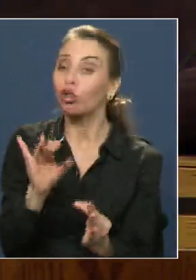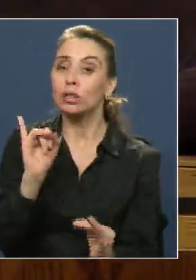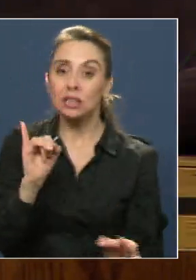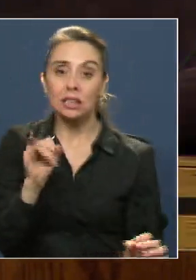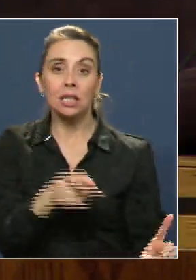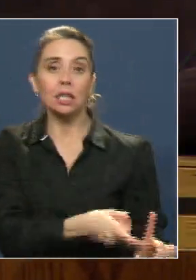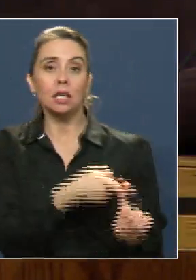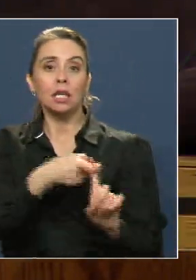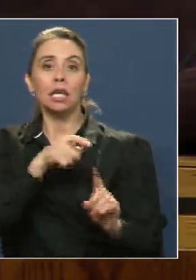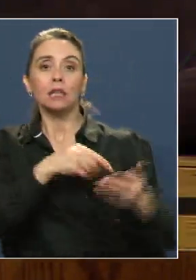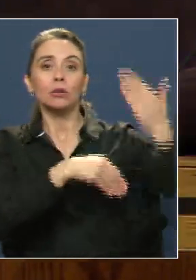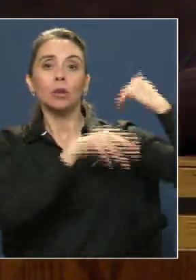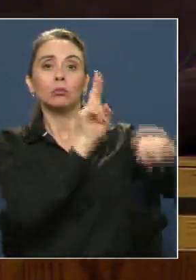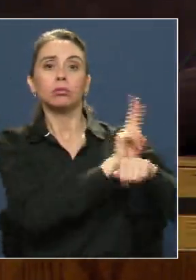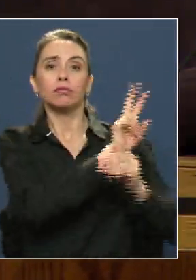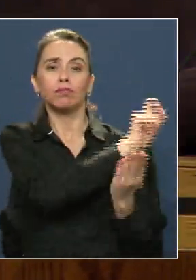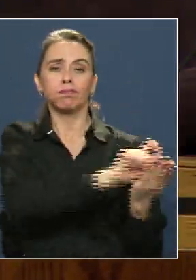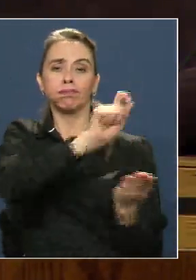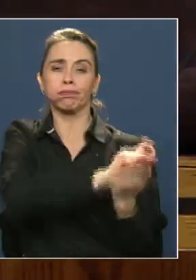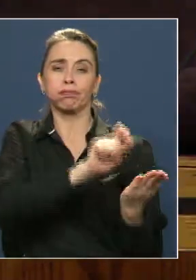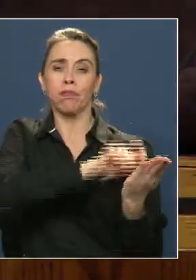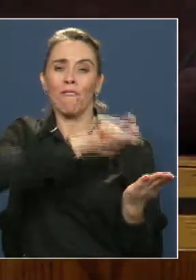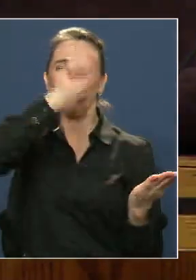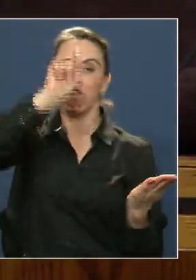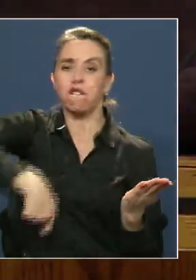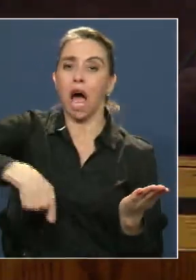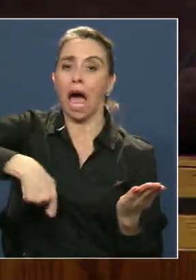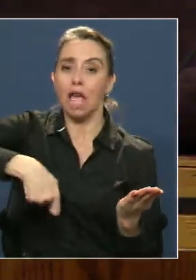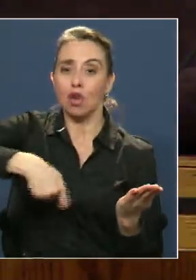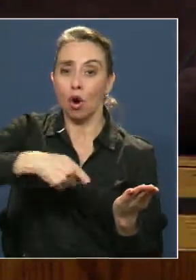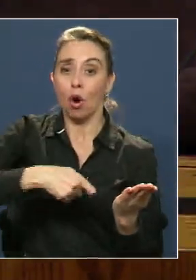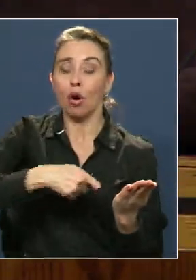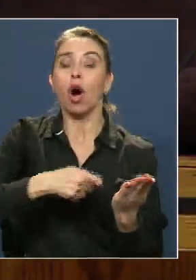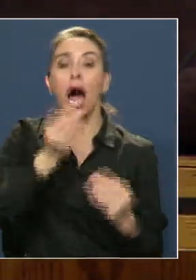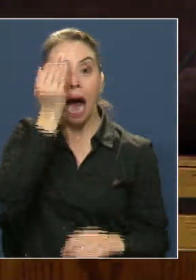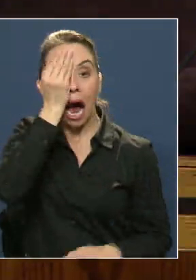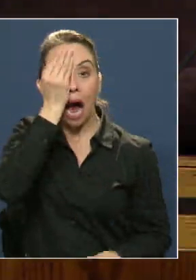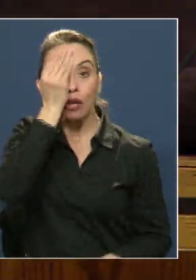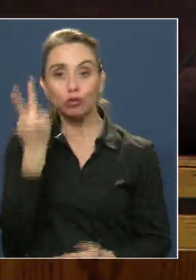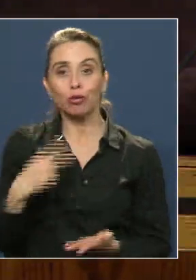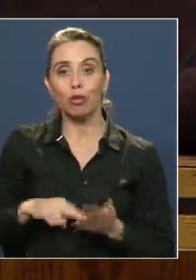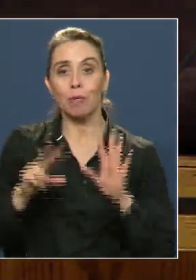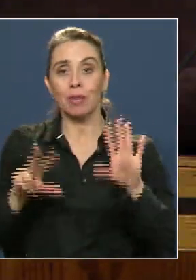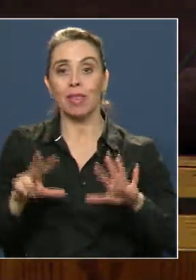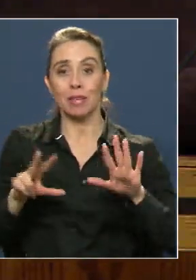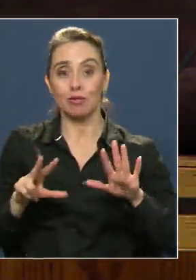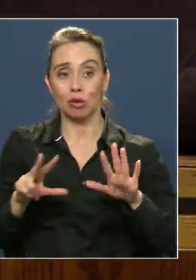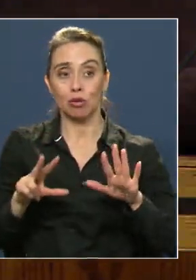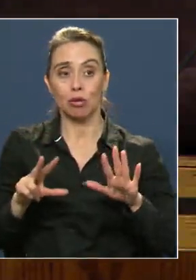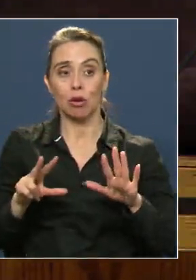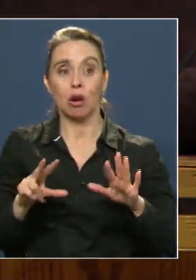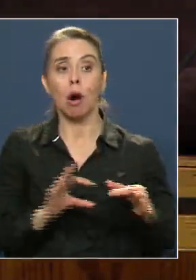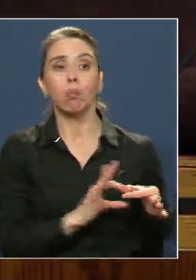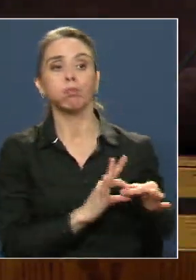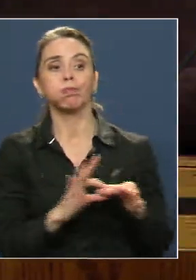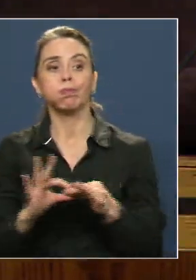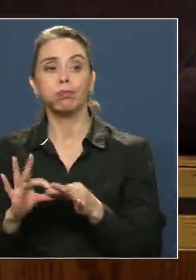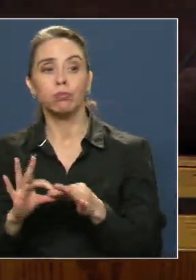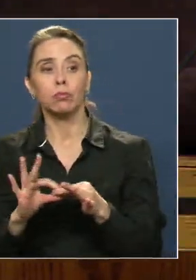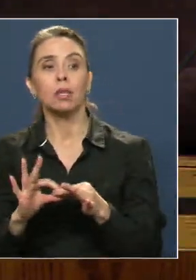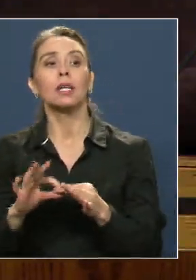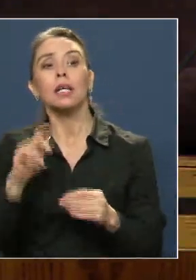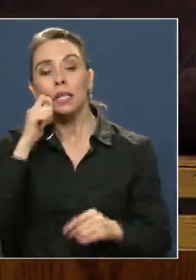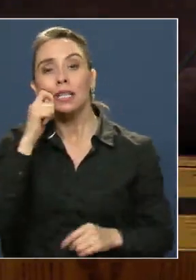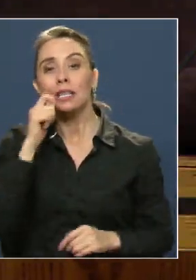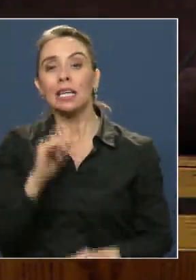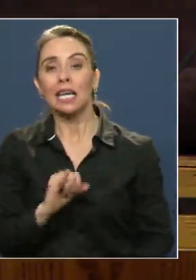esta doctrina. Y quiero recordar, en un fallo de agosto del 2018, para fundamentar su concepción sobre